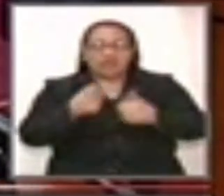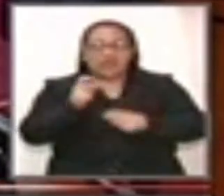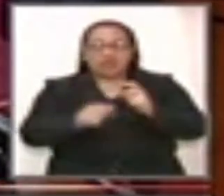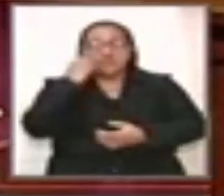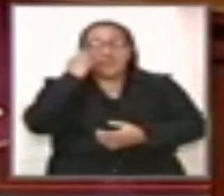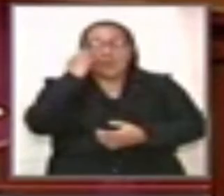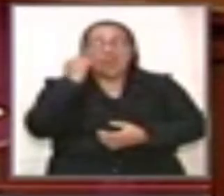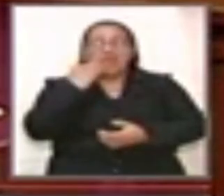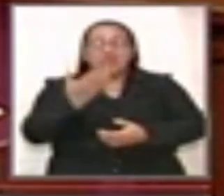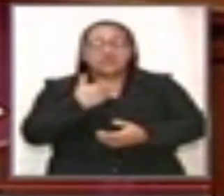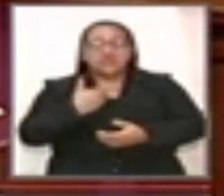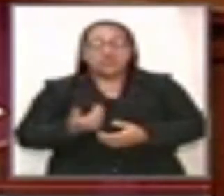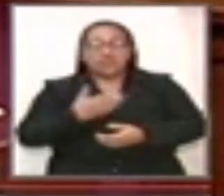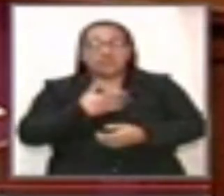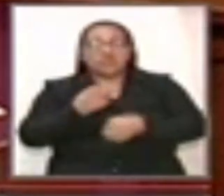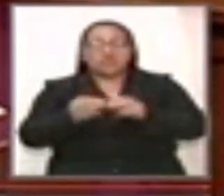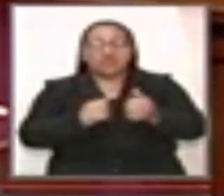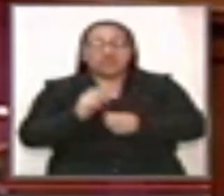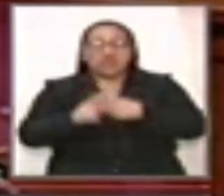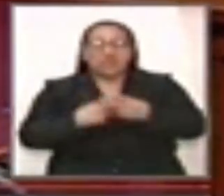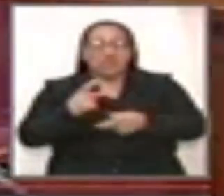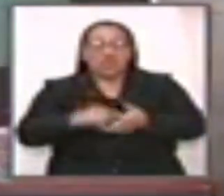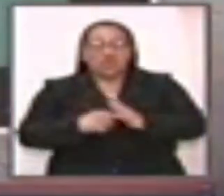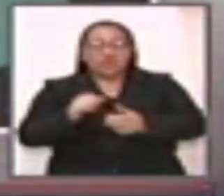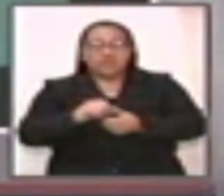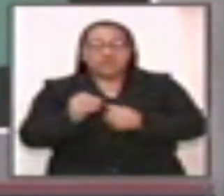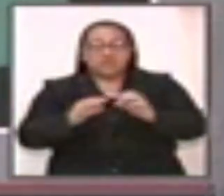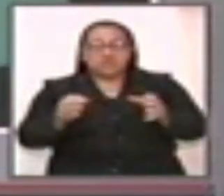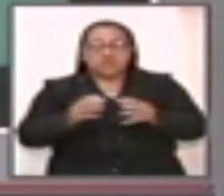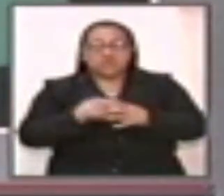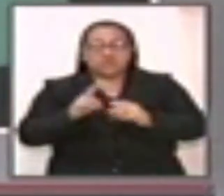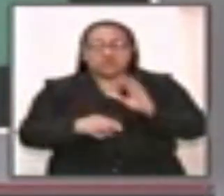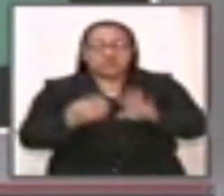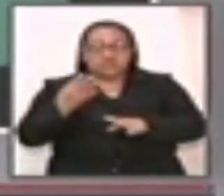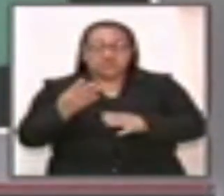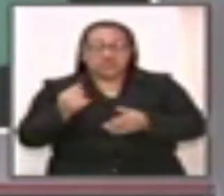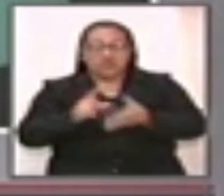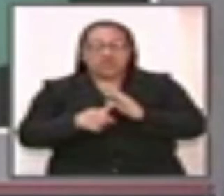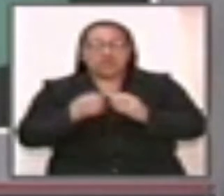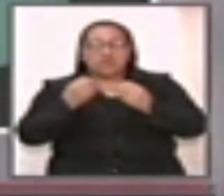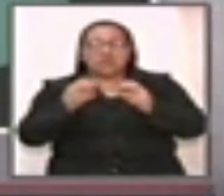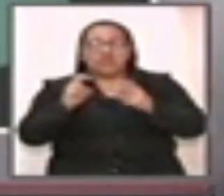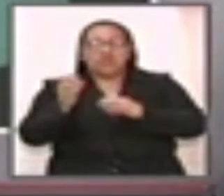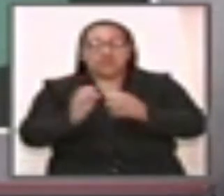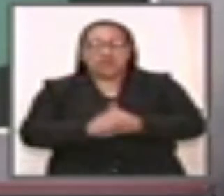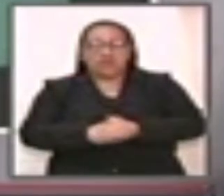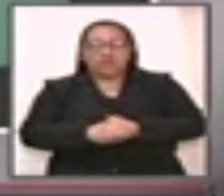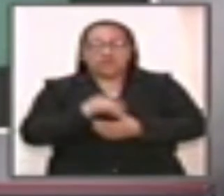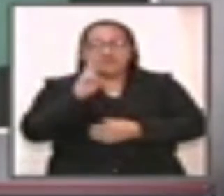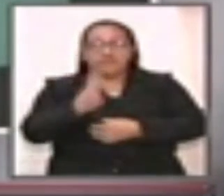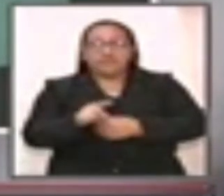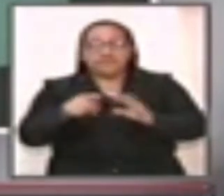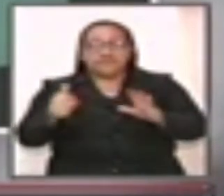la población. Bueno, me refería al segundo punto, al presupuesto del sector 2014, luego la asignación presupuestaria para el